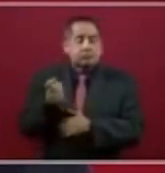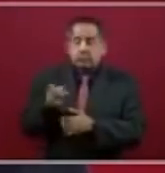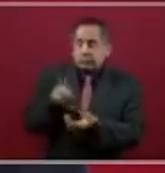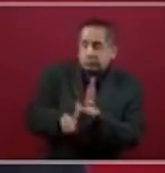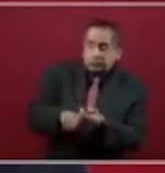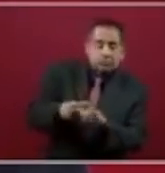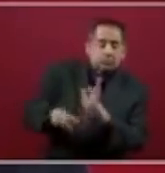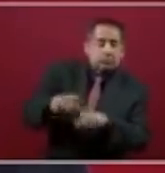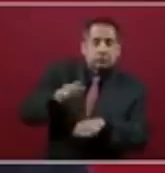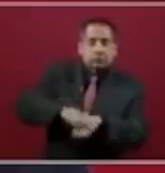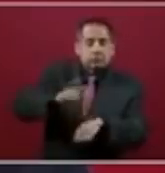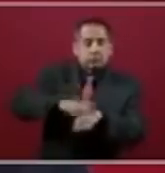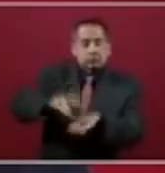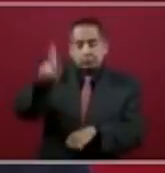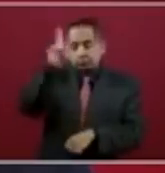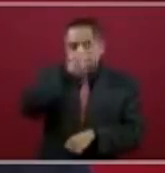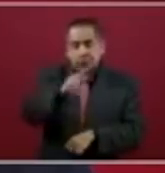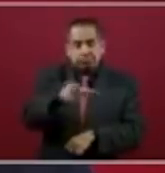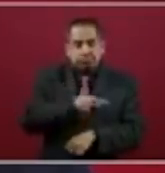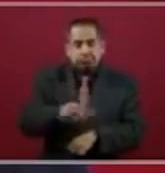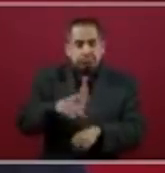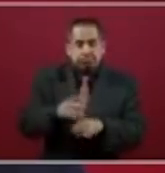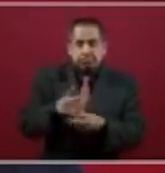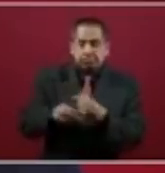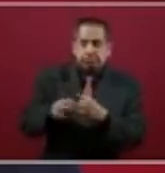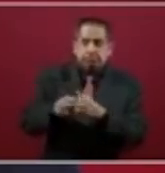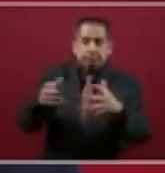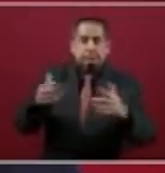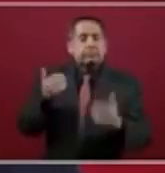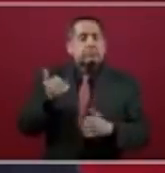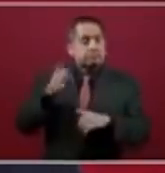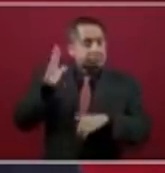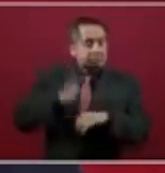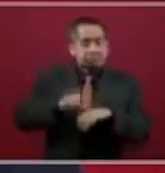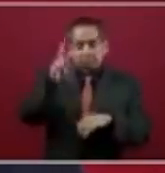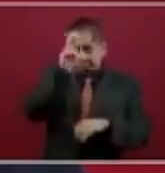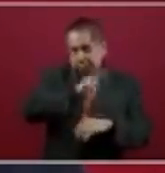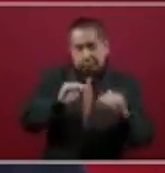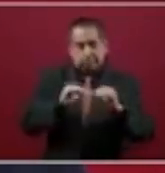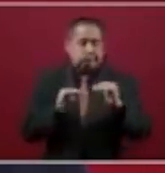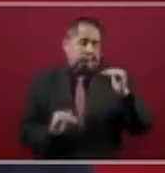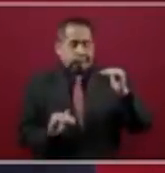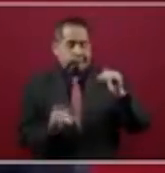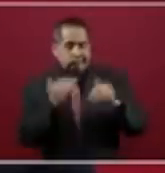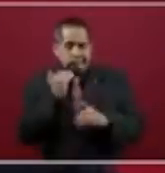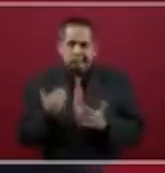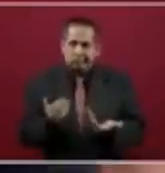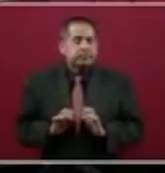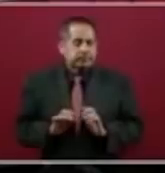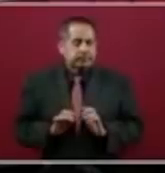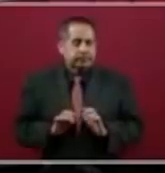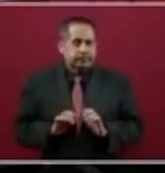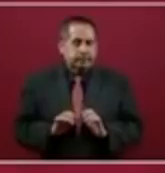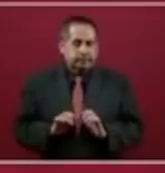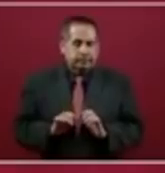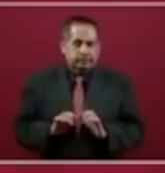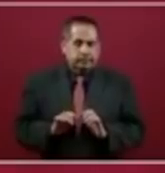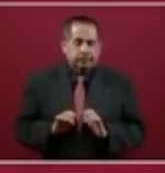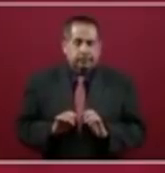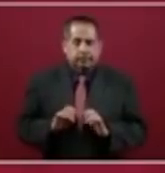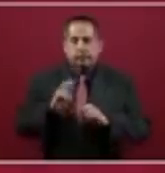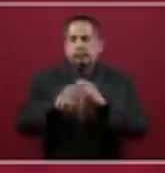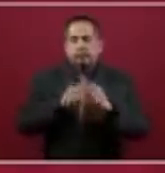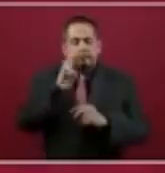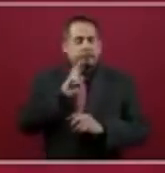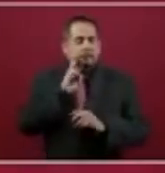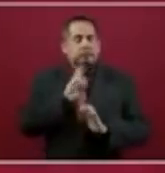pobreza en el país. Respecto a los jueces que dictan sentencia, señaló que no habrá más servidores a modo. Vamos